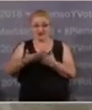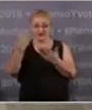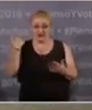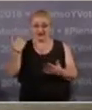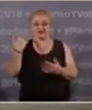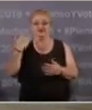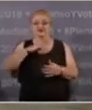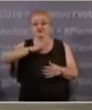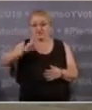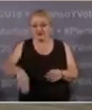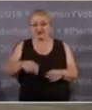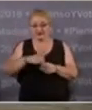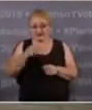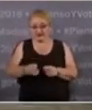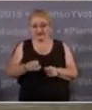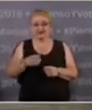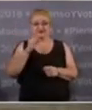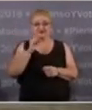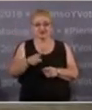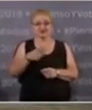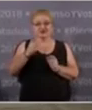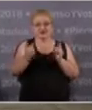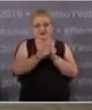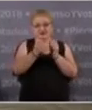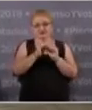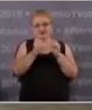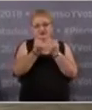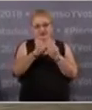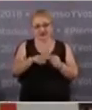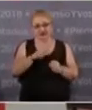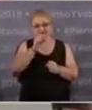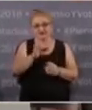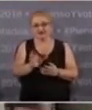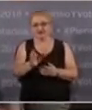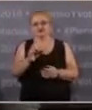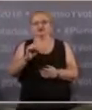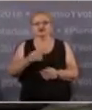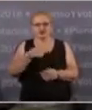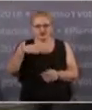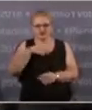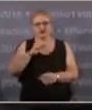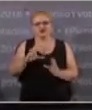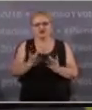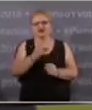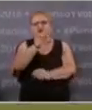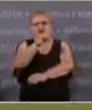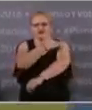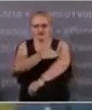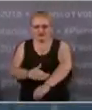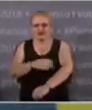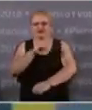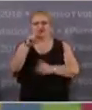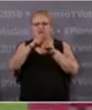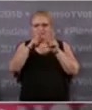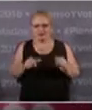escandaloso. En el Partido Encuentro Social somos el partido de la familia, el partido de la paz y la